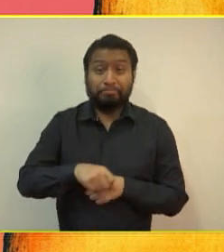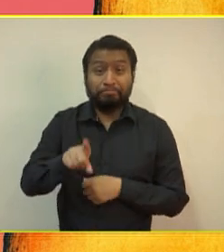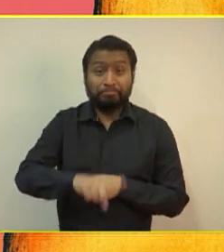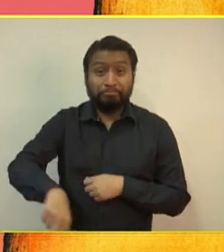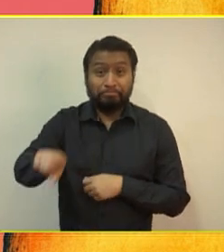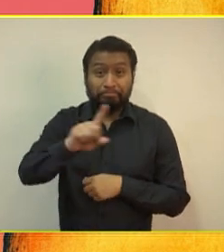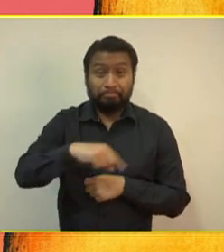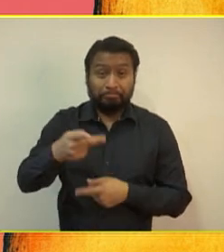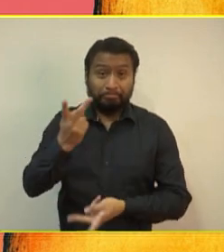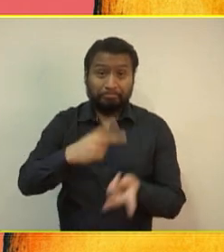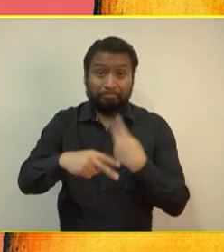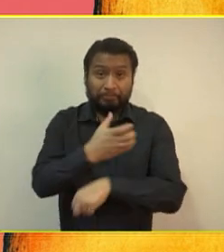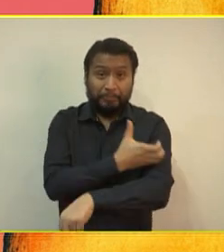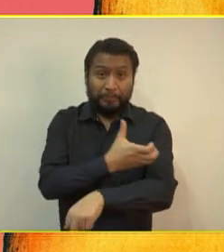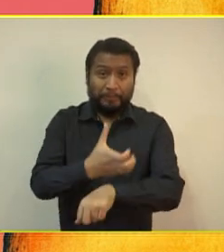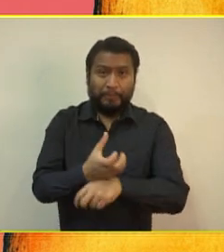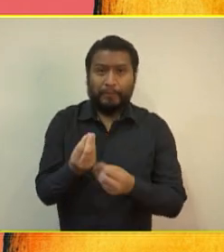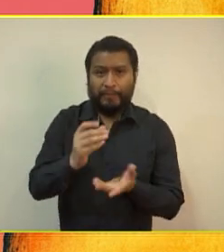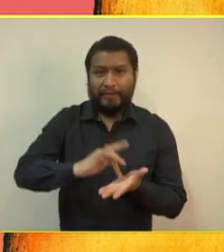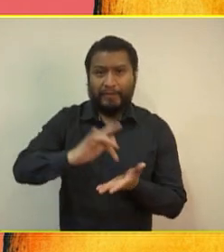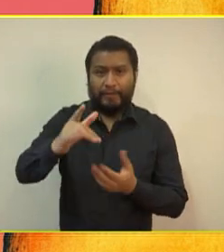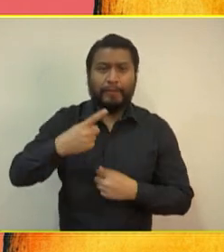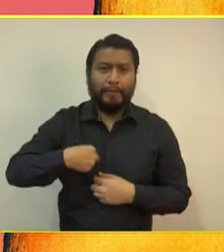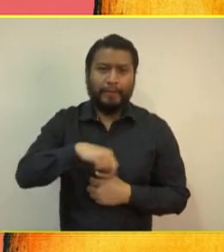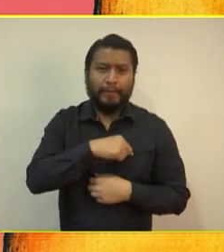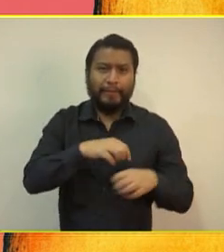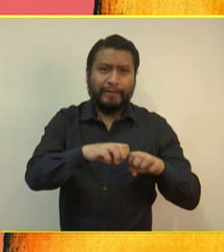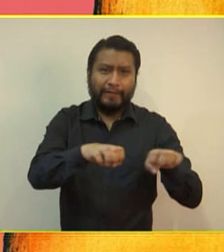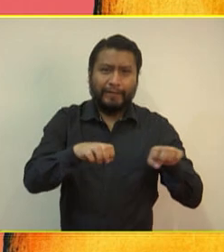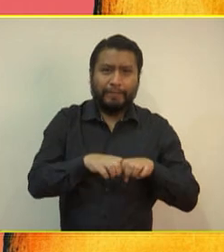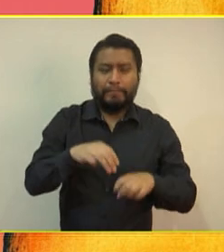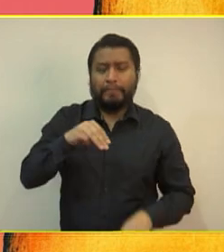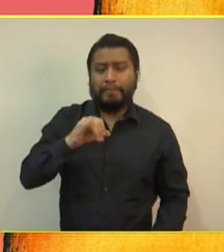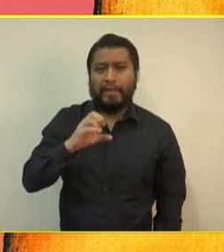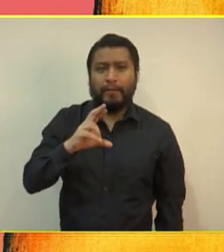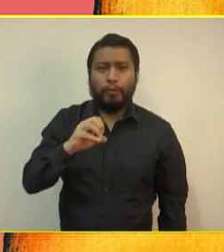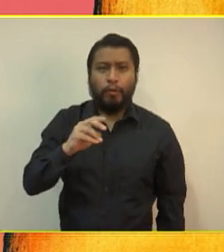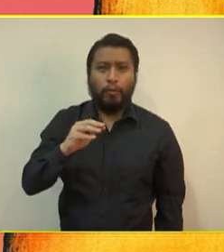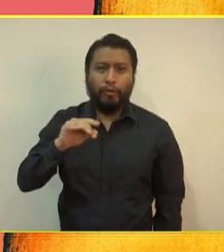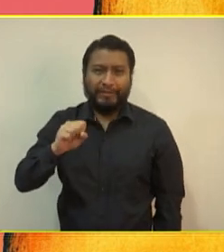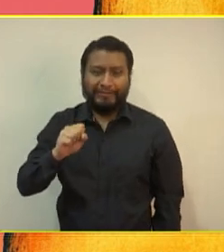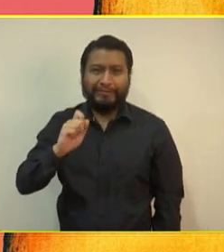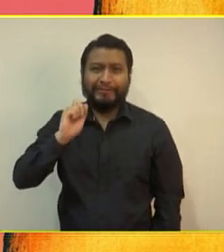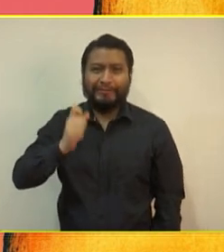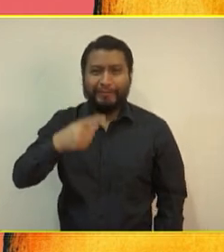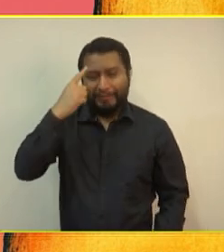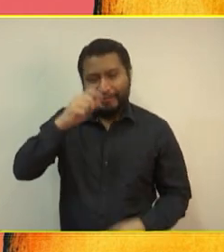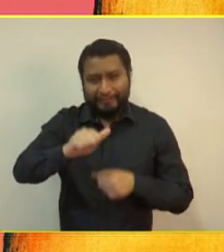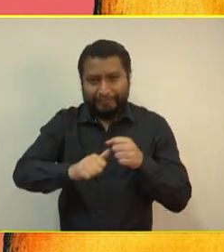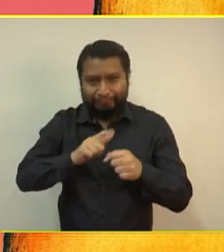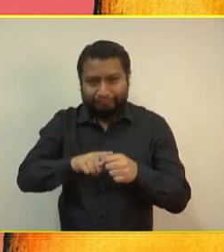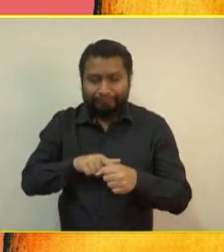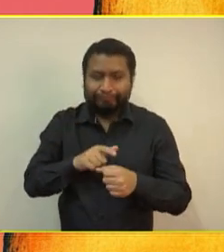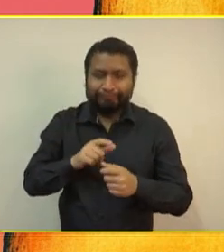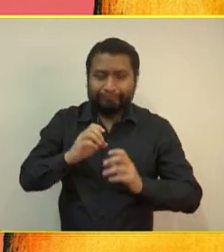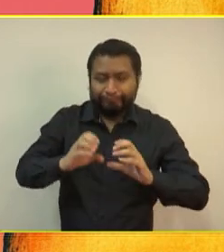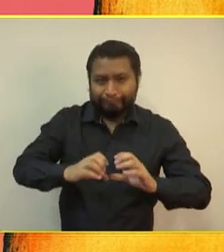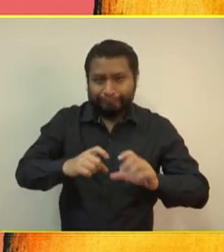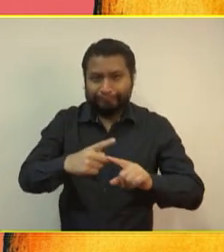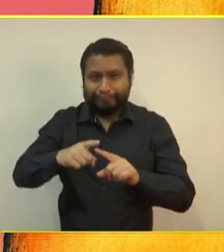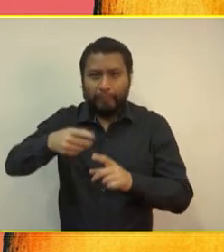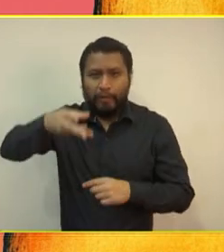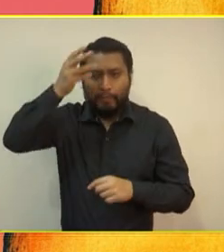acompañándonos. Nosotros somos el proyecto de Microbrodis, Microbiota y Mascotas, una forma de aprender. Nuestro equipo está conformado por mi